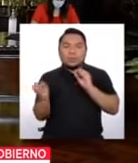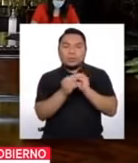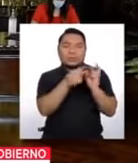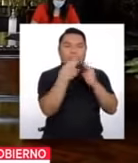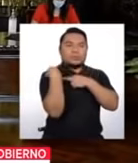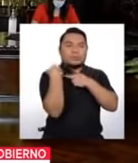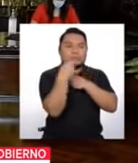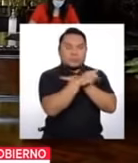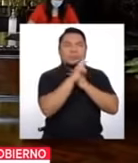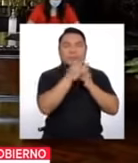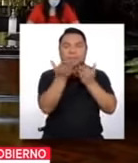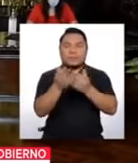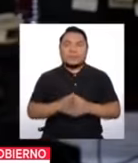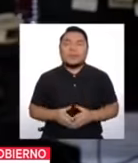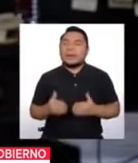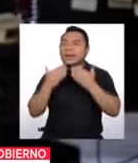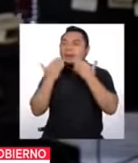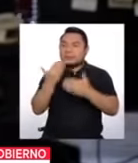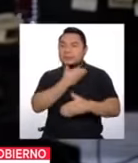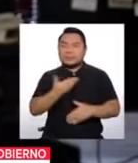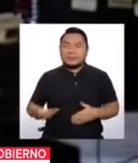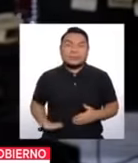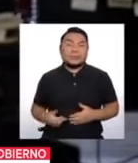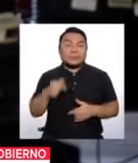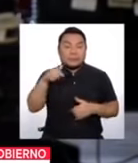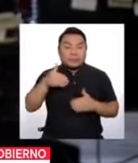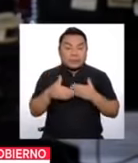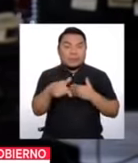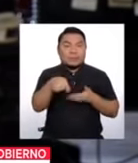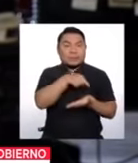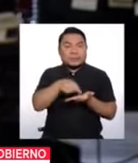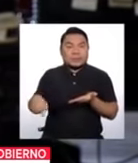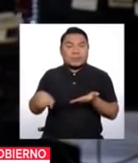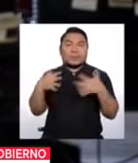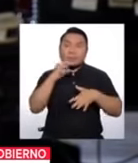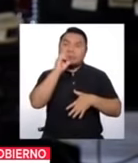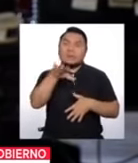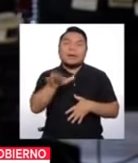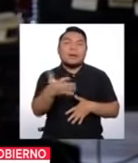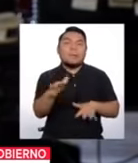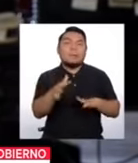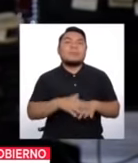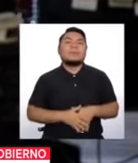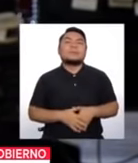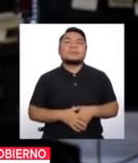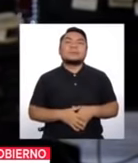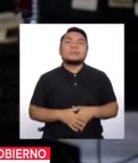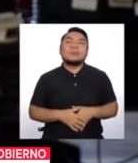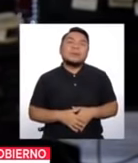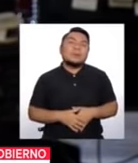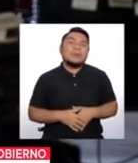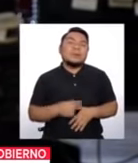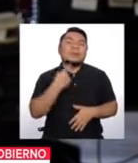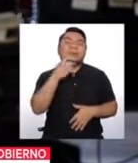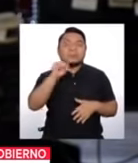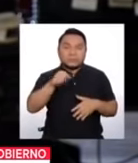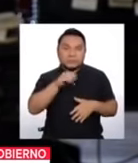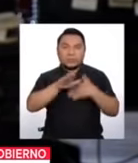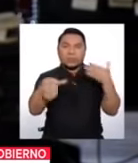responsable de la región. Gracias, presidente. Durante esta semana debemos mencionar que hay un aproximado de 12 casos positivos, no